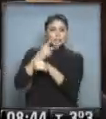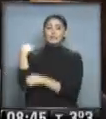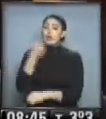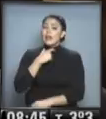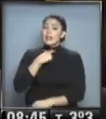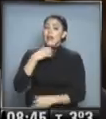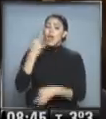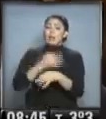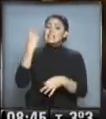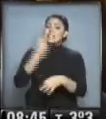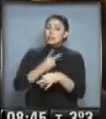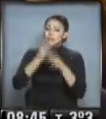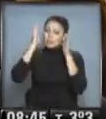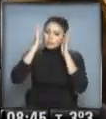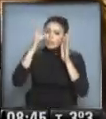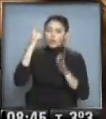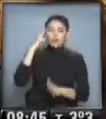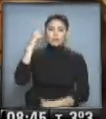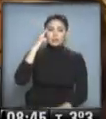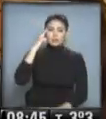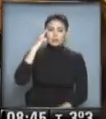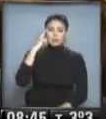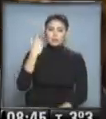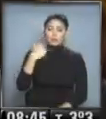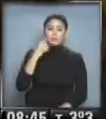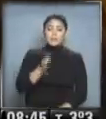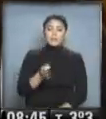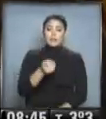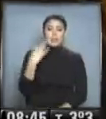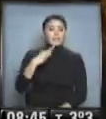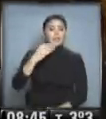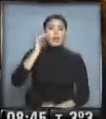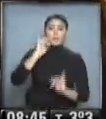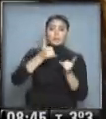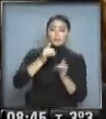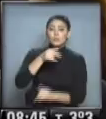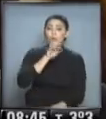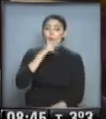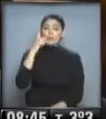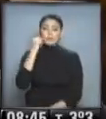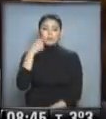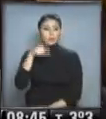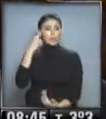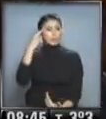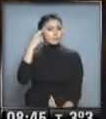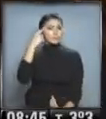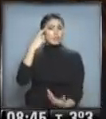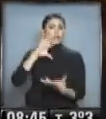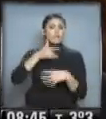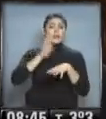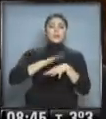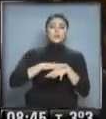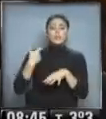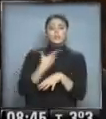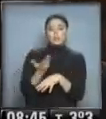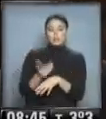escuela secundaria con centralidad en el conocimiento, porque creemos que hay que formar hombres y mujeres libres, críticos y socialmente responsables.